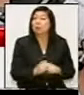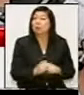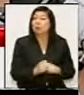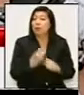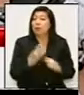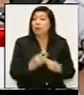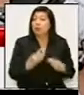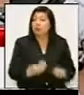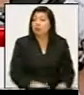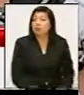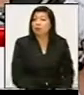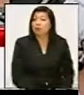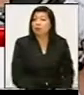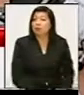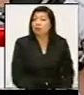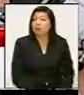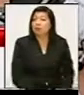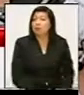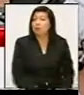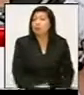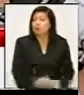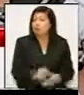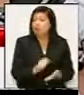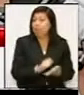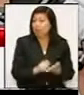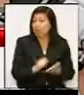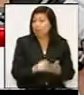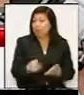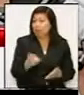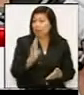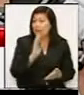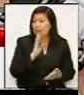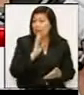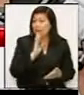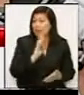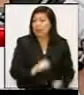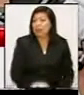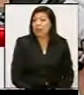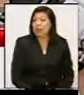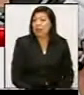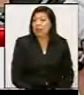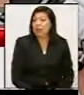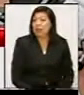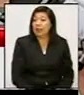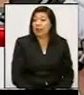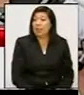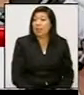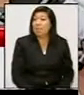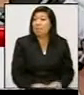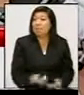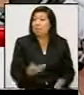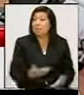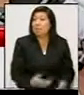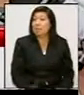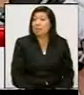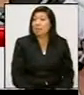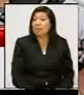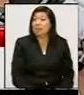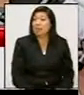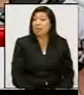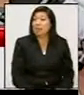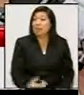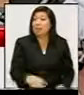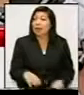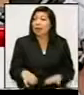la materia. Estoy tomando nota de lo que ustedes dicen y vamos a informar prontamente. Probablemente ya se hayan